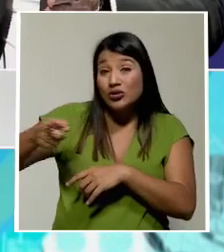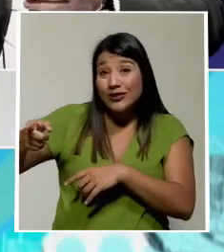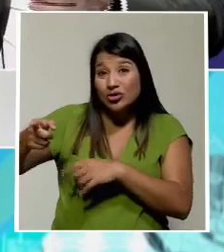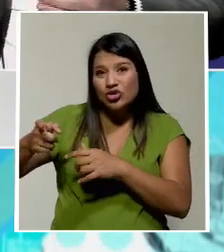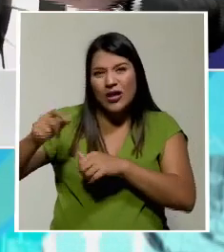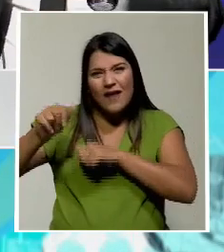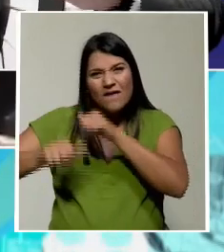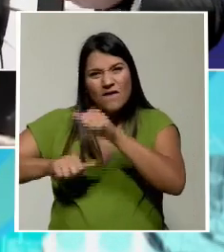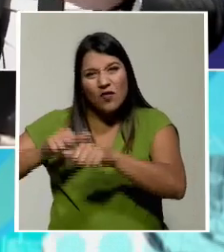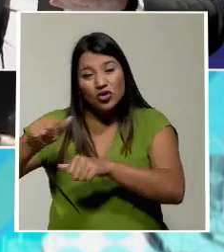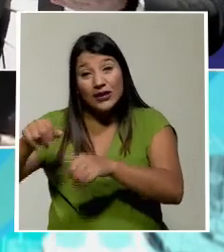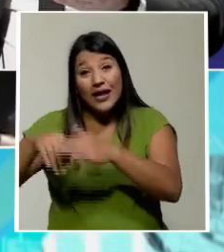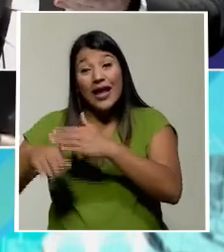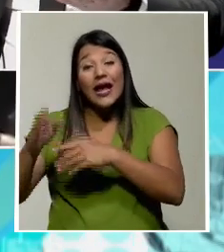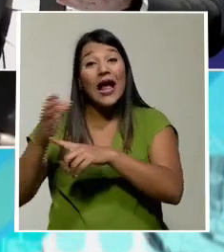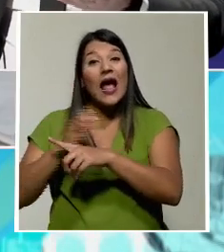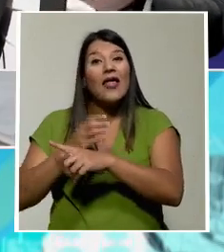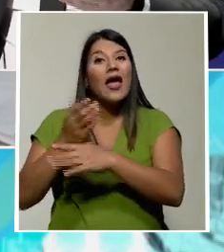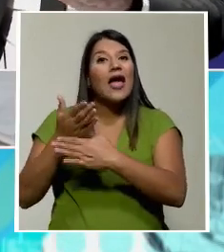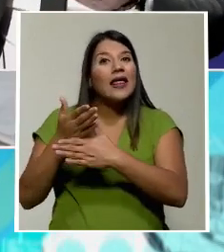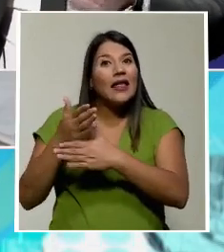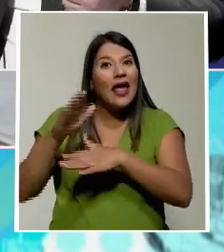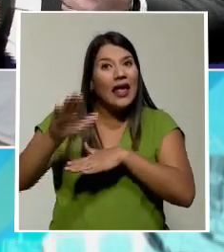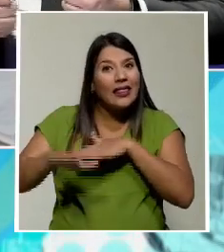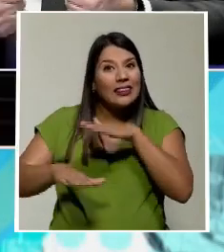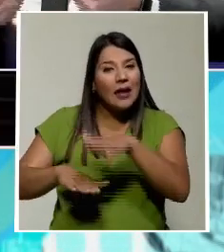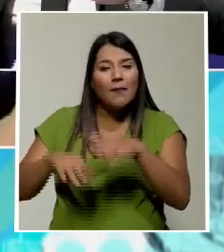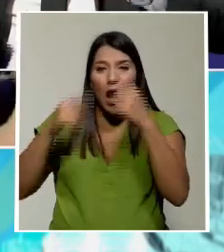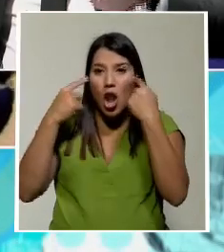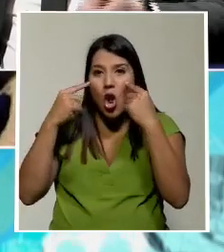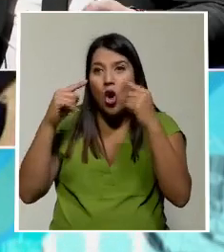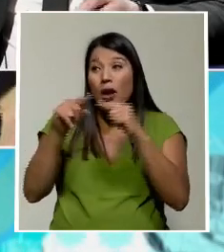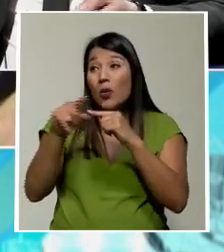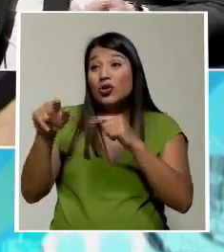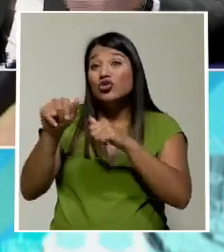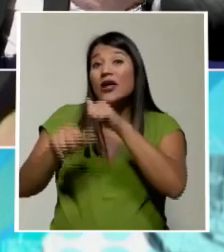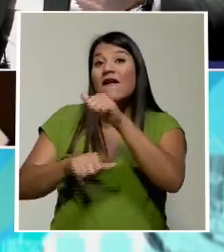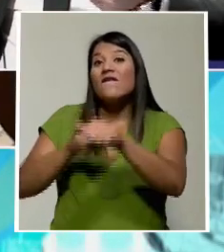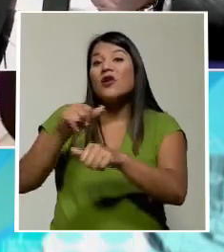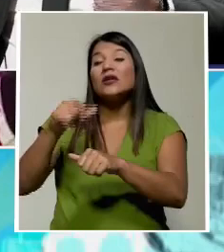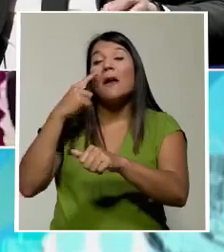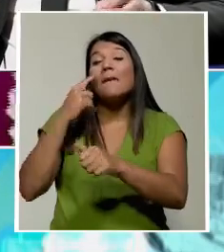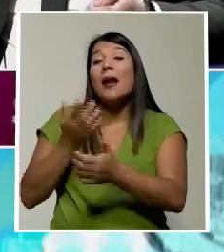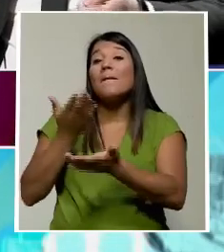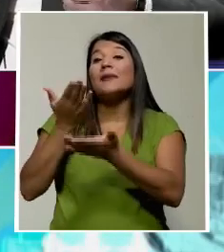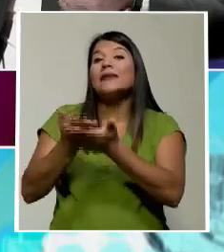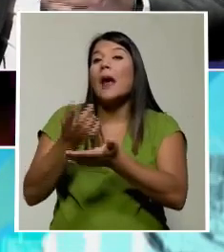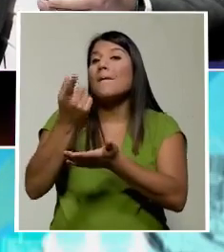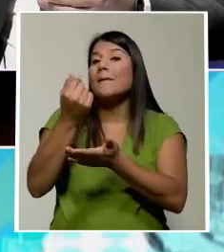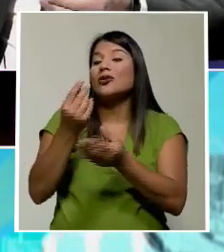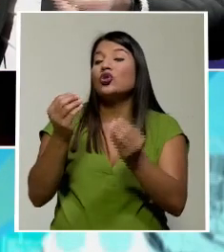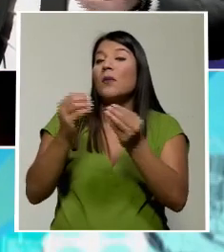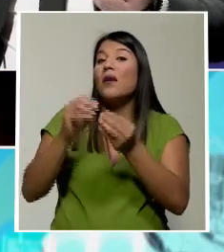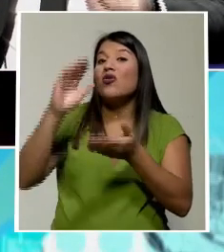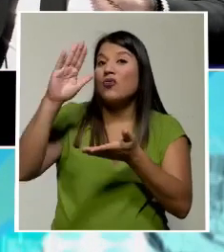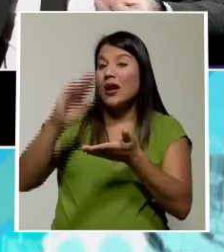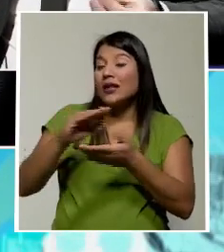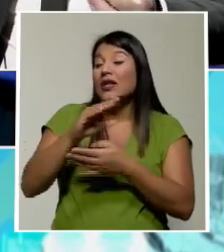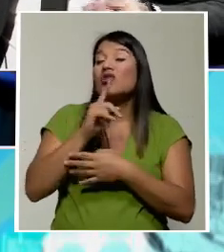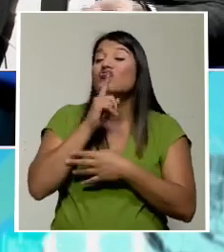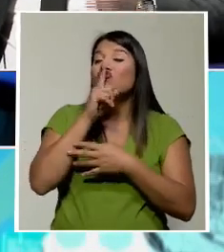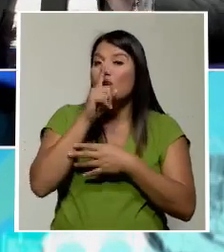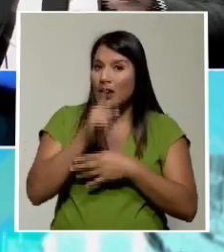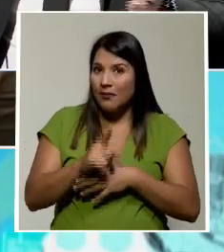etapa, logramos este tipo de cosas, precisamente que ellos hagan un esfuerzo mayor y realmente entreguen al menor